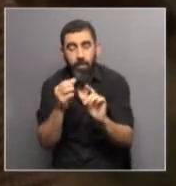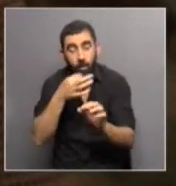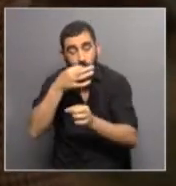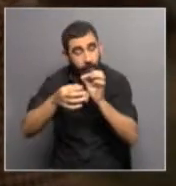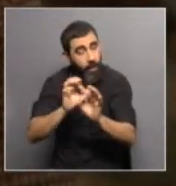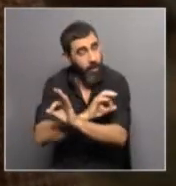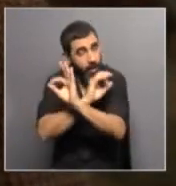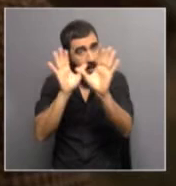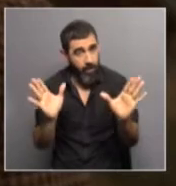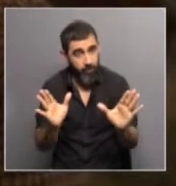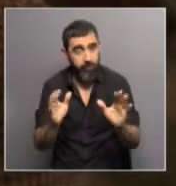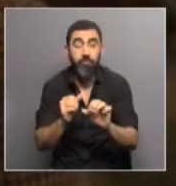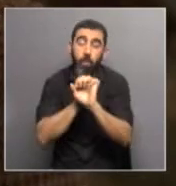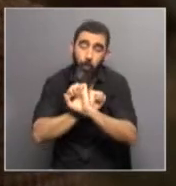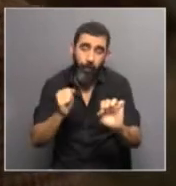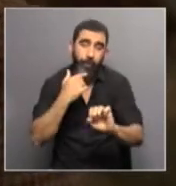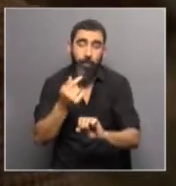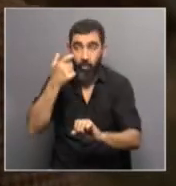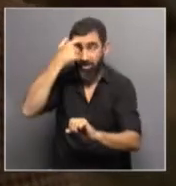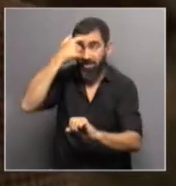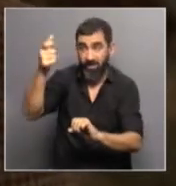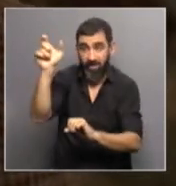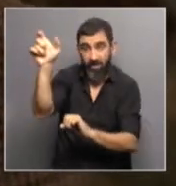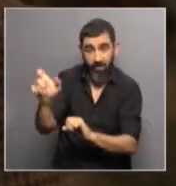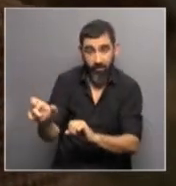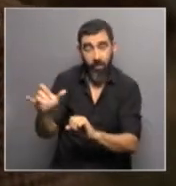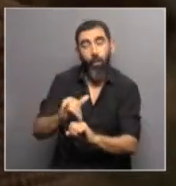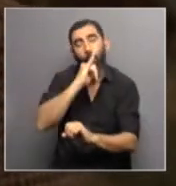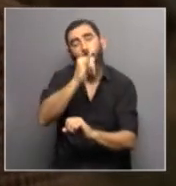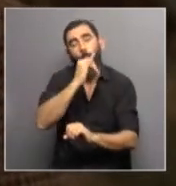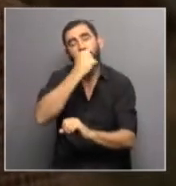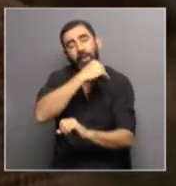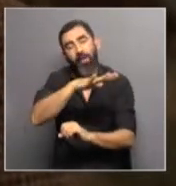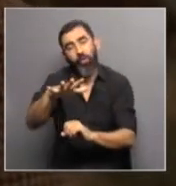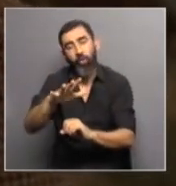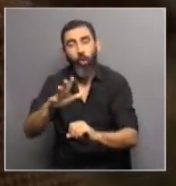dicho. Puede ser que los científicos, cuando cuentan sus historias, no sean